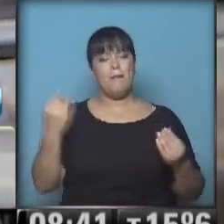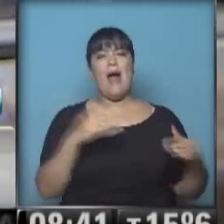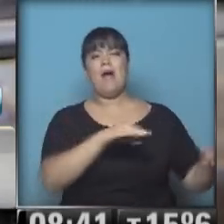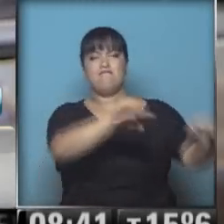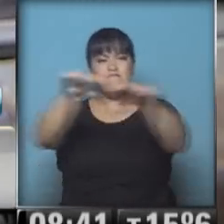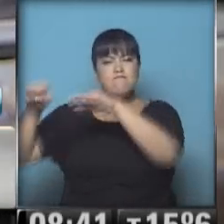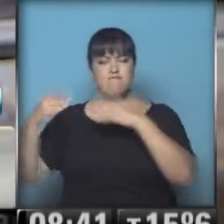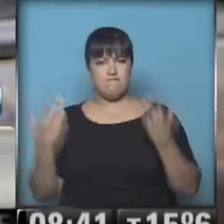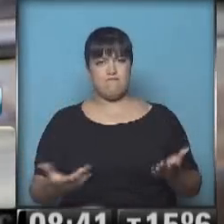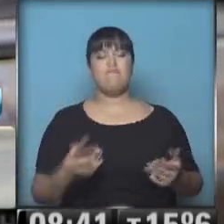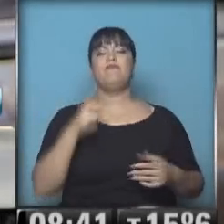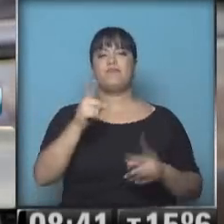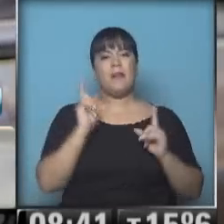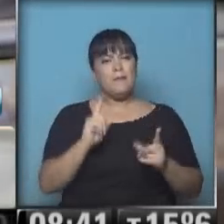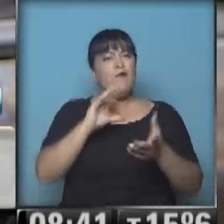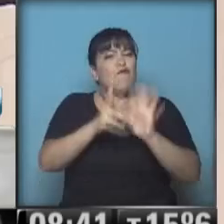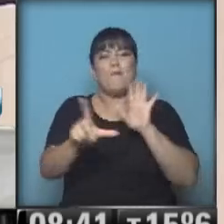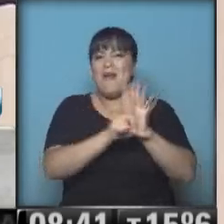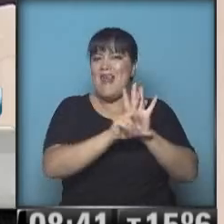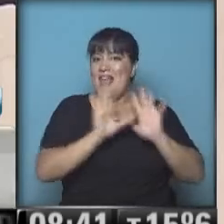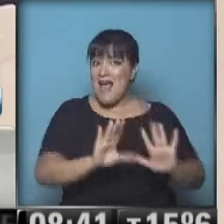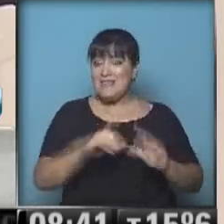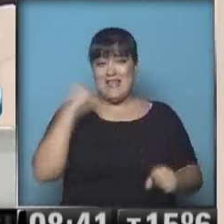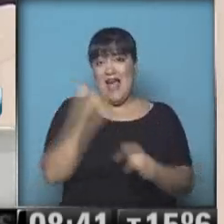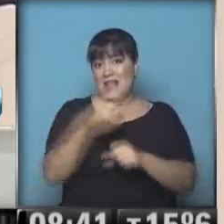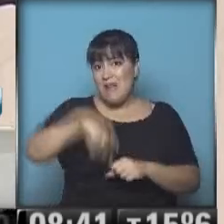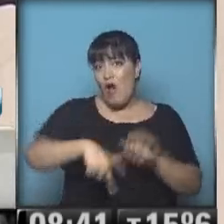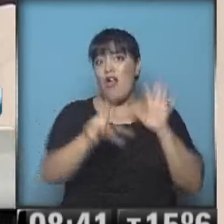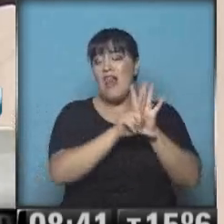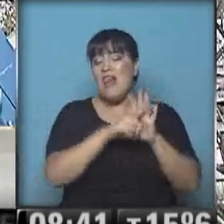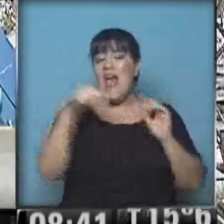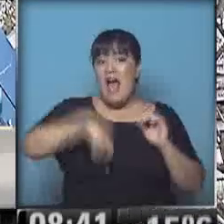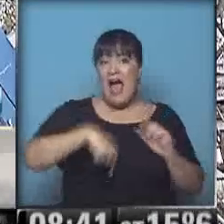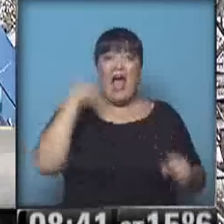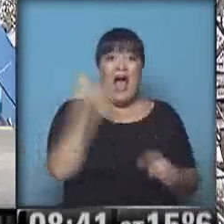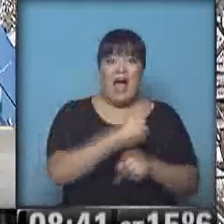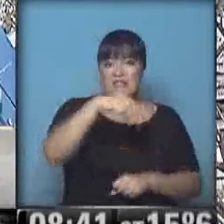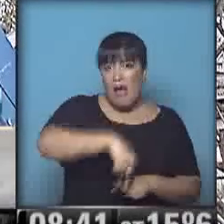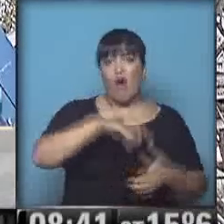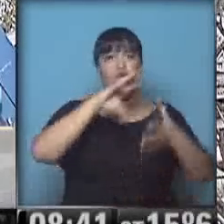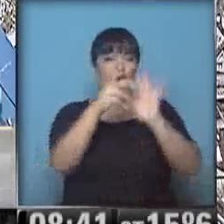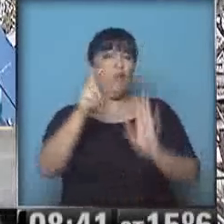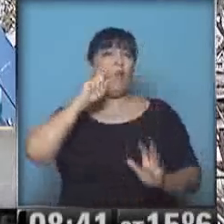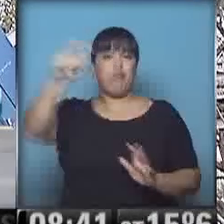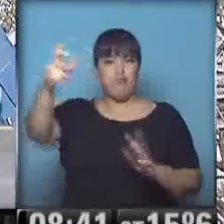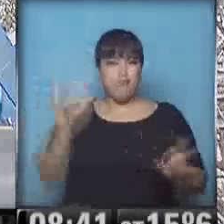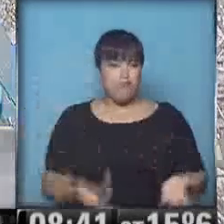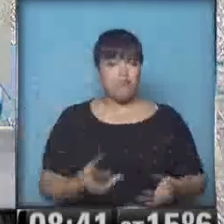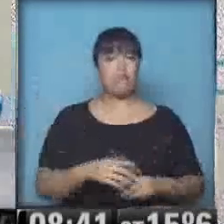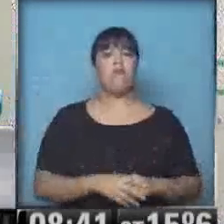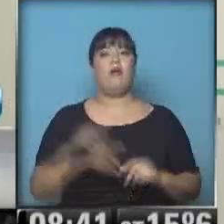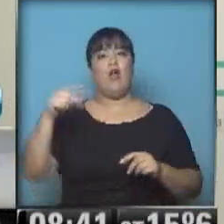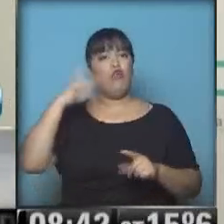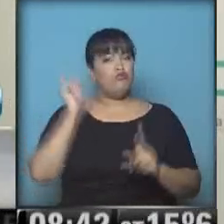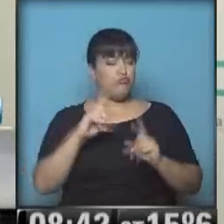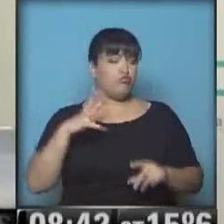la diversidad que es la esencia de la ley hasta el día de hoy lo que hacían era lesionar la democracia y la libertad de expresión en Córdoba todavía